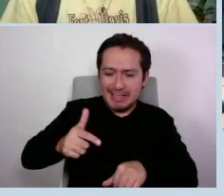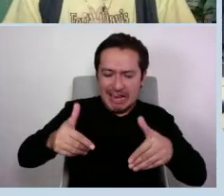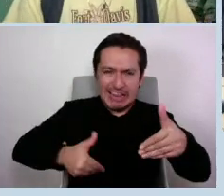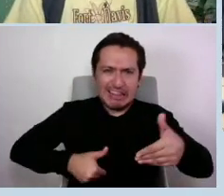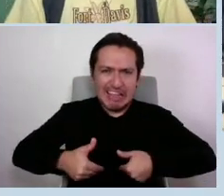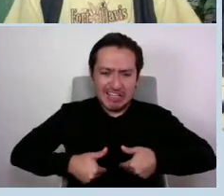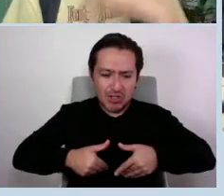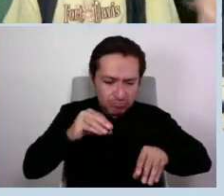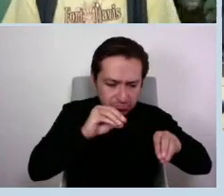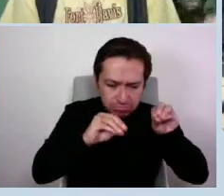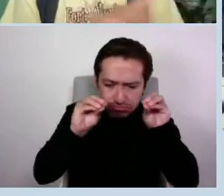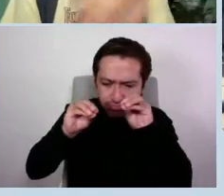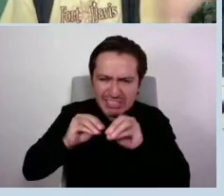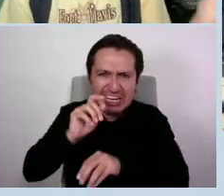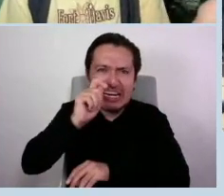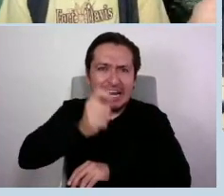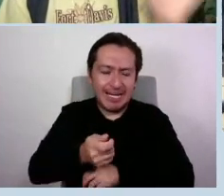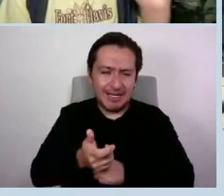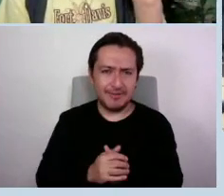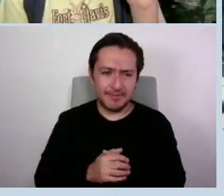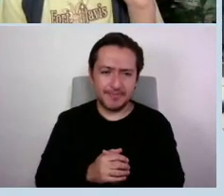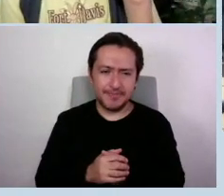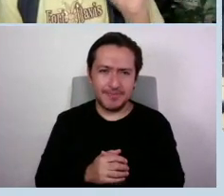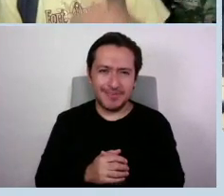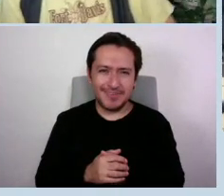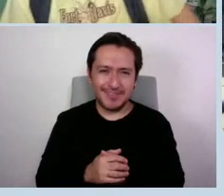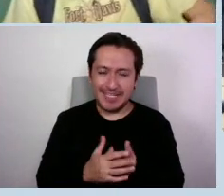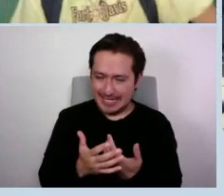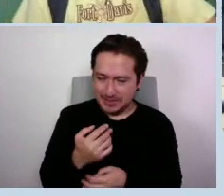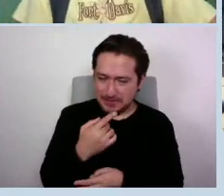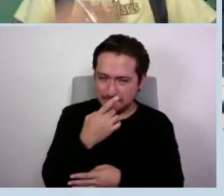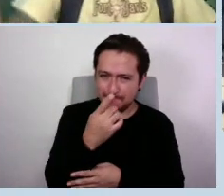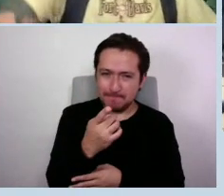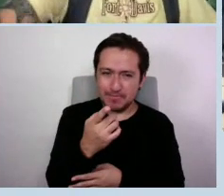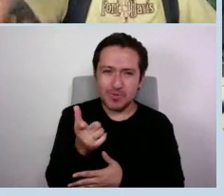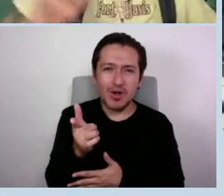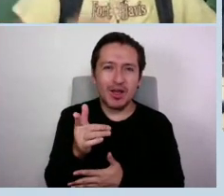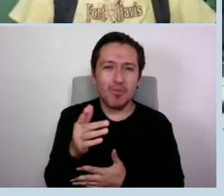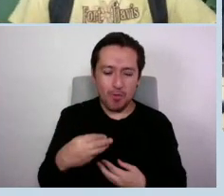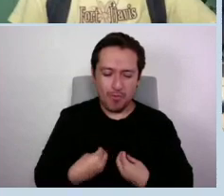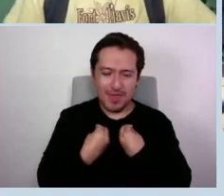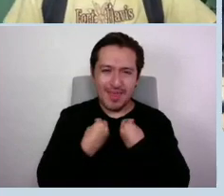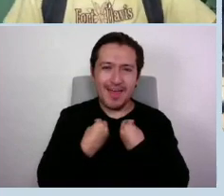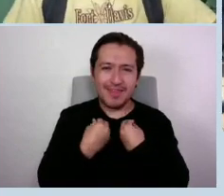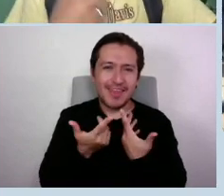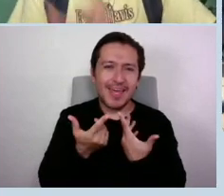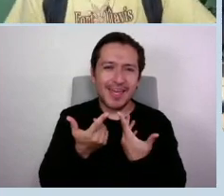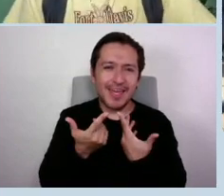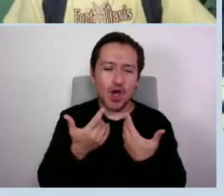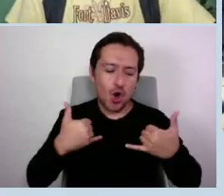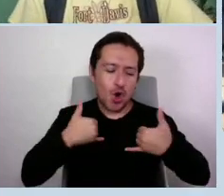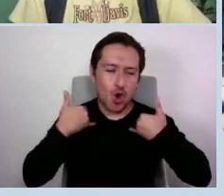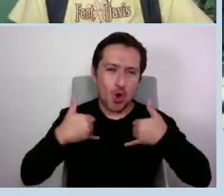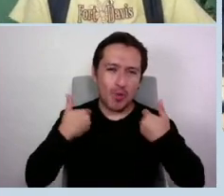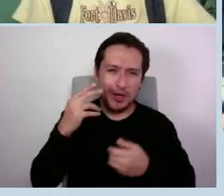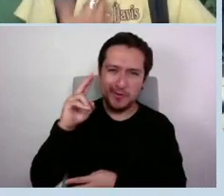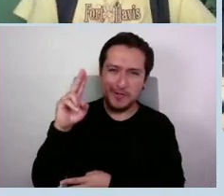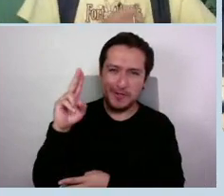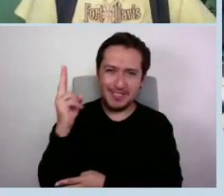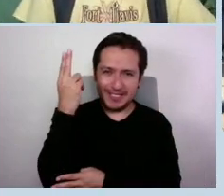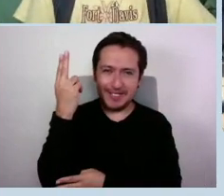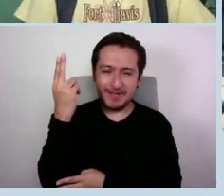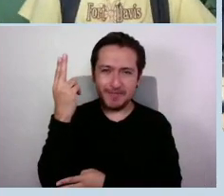eh pero a la par les digo yo estaba como en esta vida de chica univers eh regresando a esa